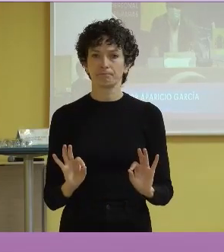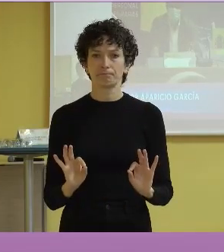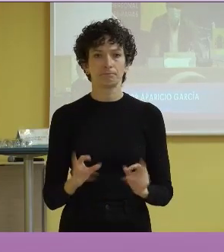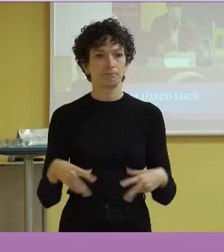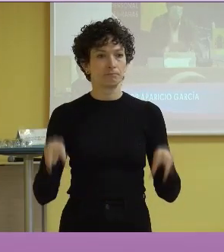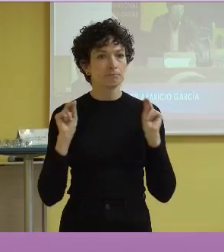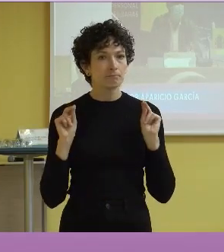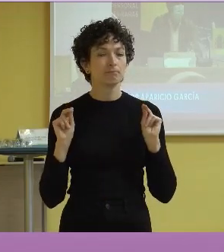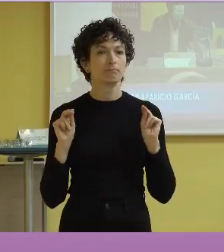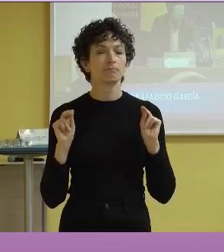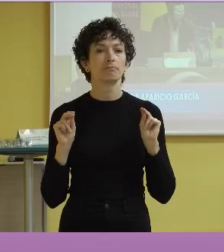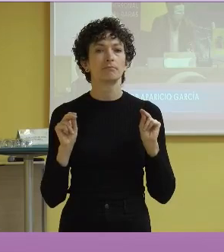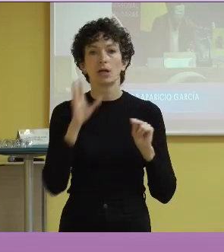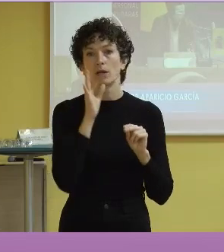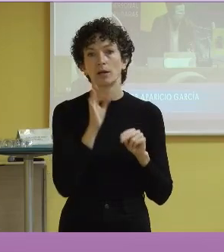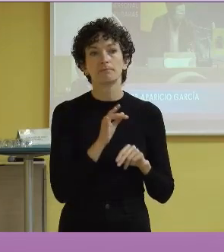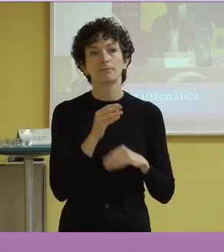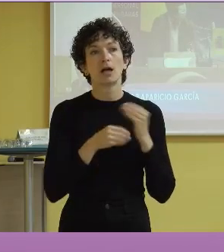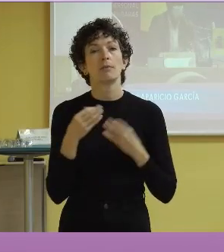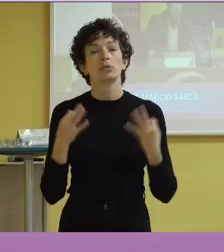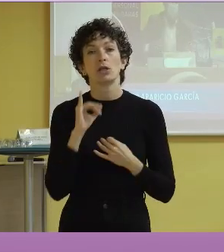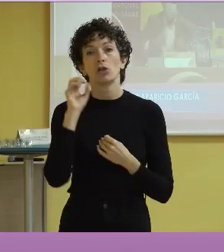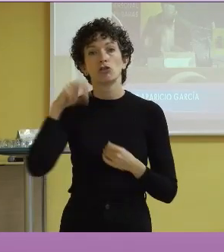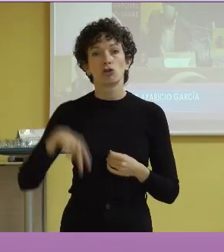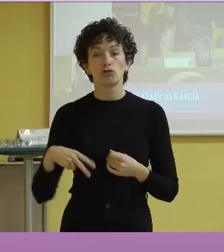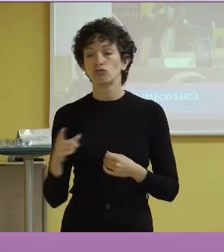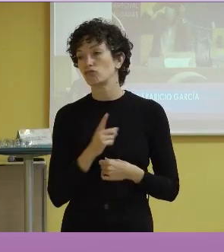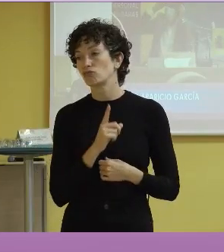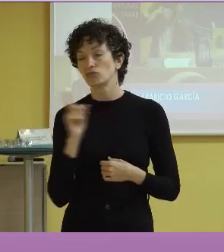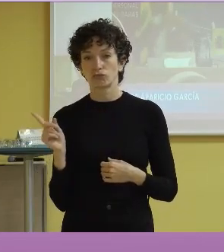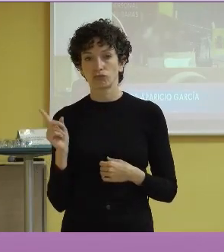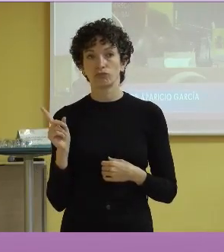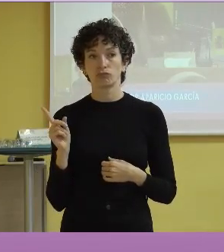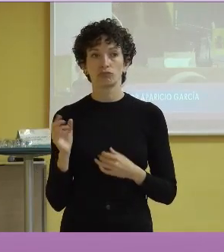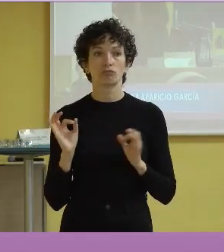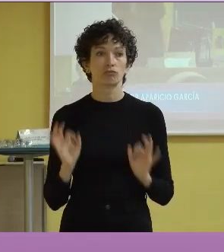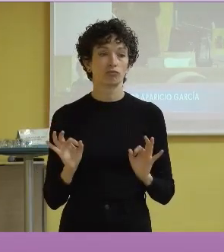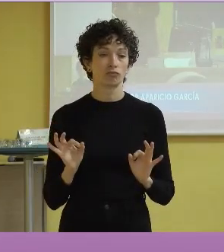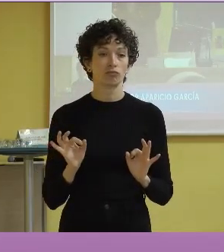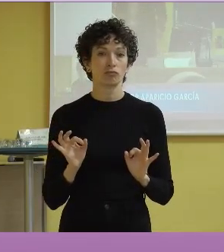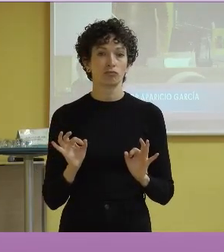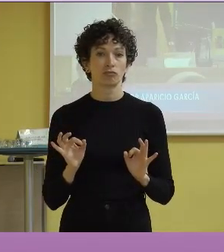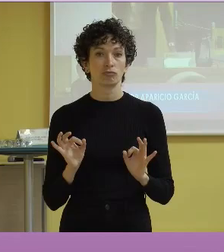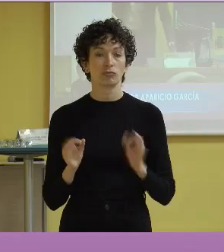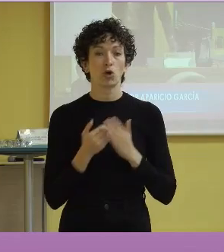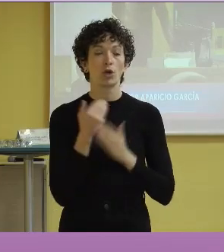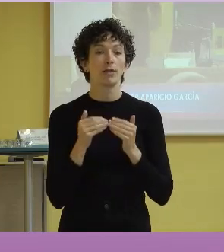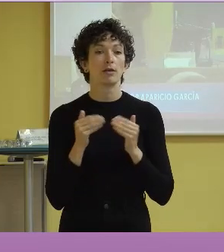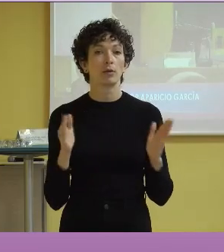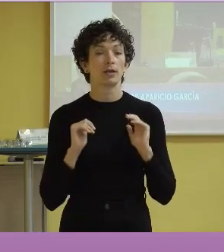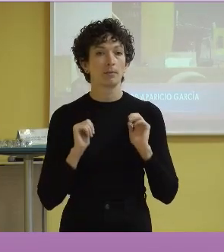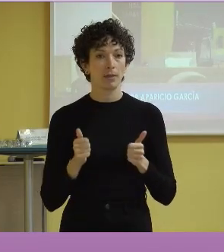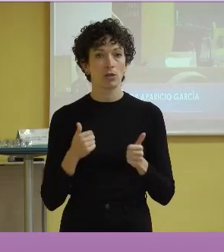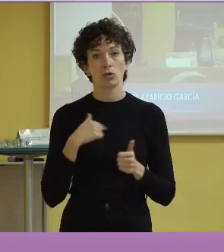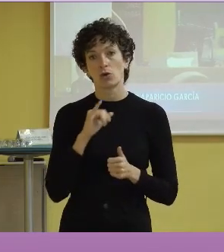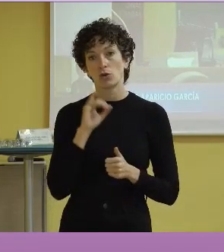termino. Y lo que vamos a hacer ahora, John, pues es iniciar esta jornada inaugural. Yo voy a